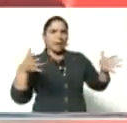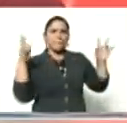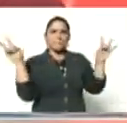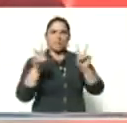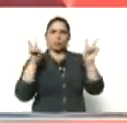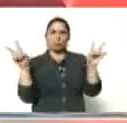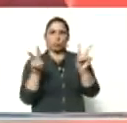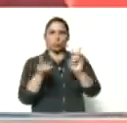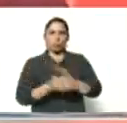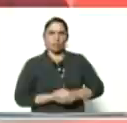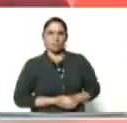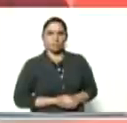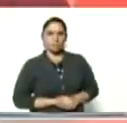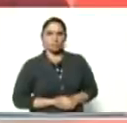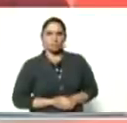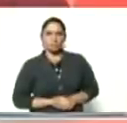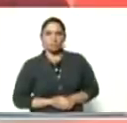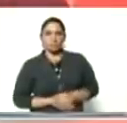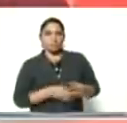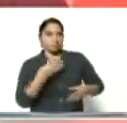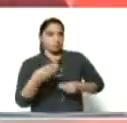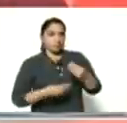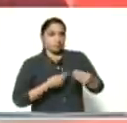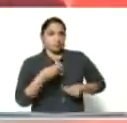fue quizás la que ha encendido esta segunda